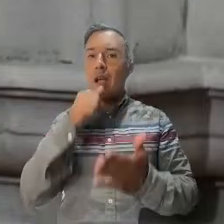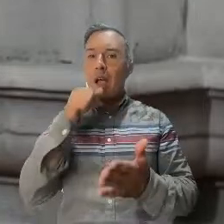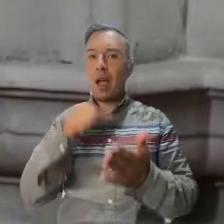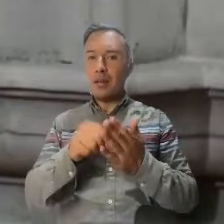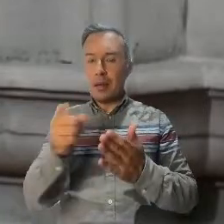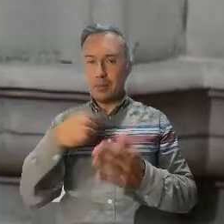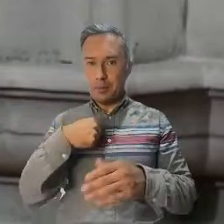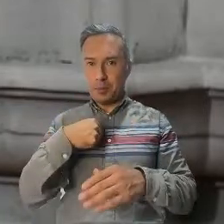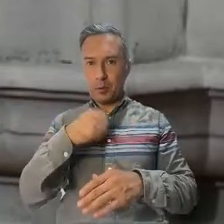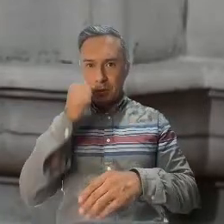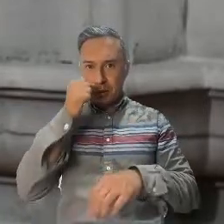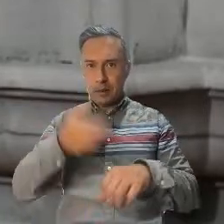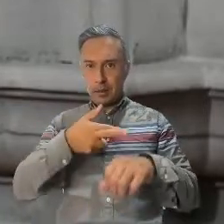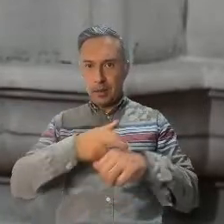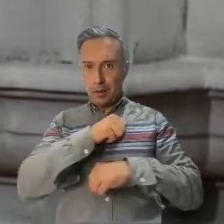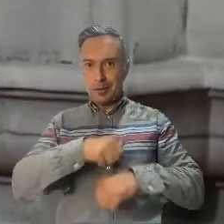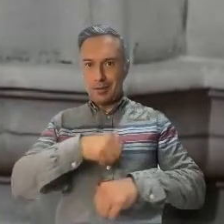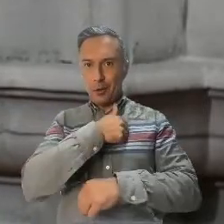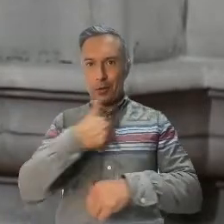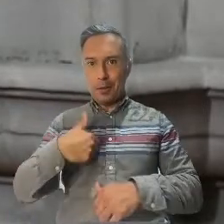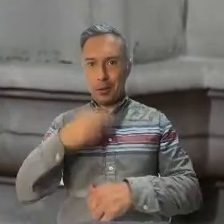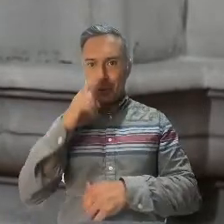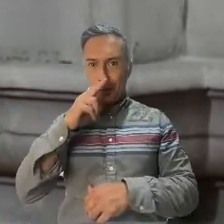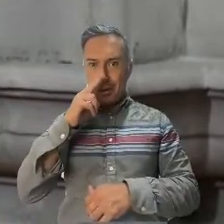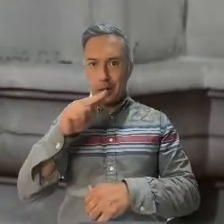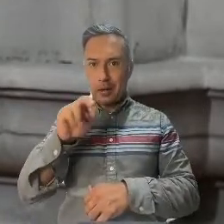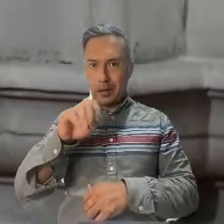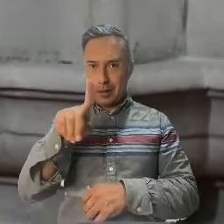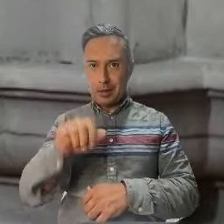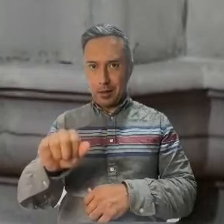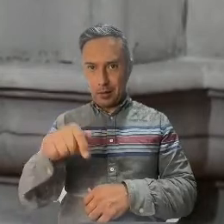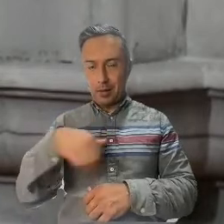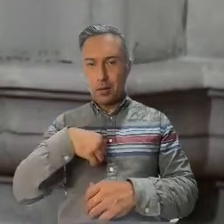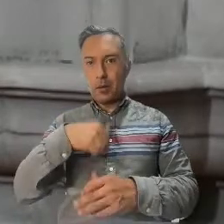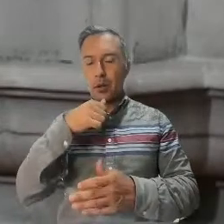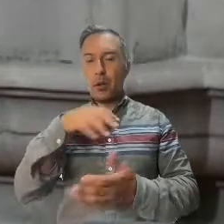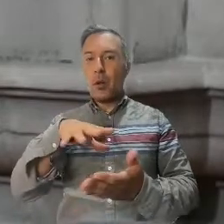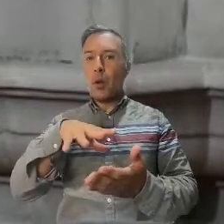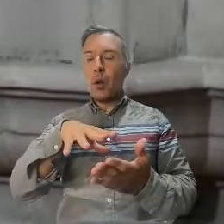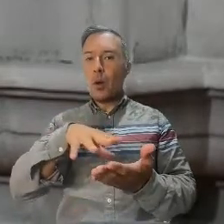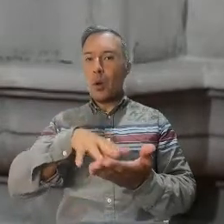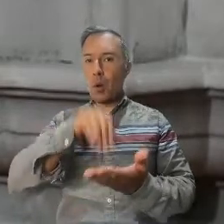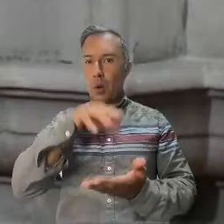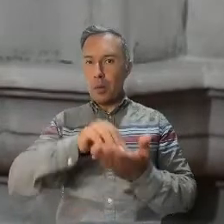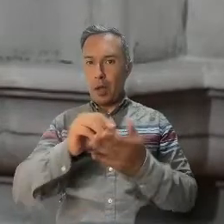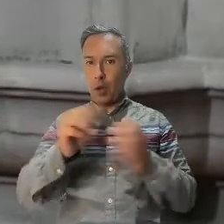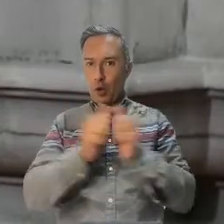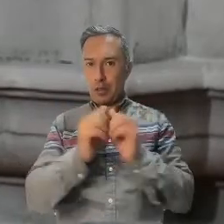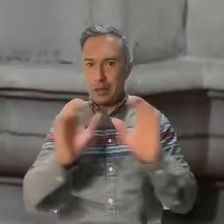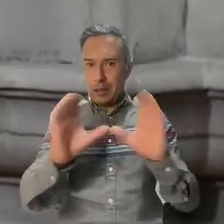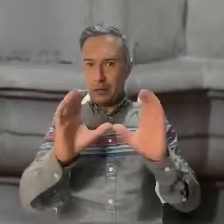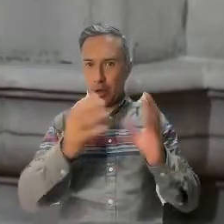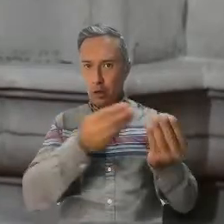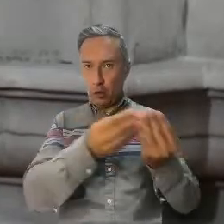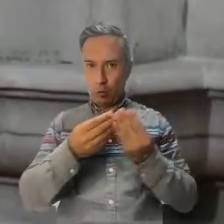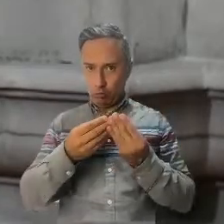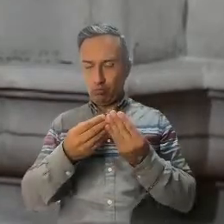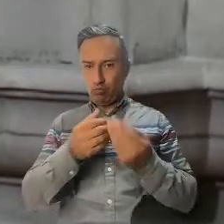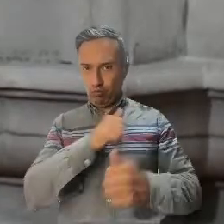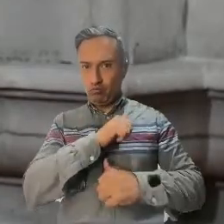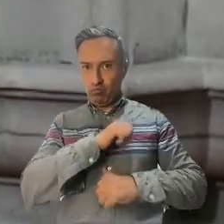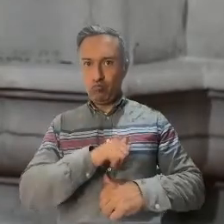del Ayuntamiento de Nezahualcóyotl, tal y como la acredito con copia certificada del nombramiento que adjunto y en ejercicio de las